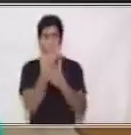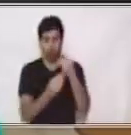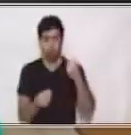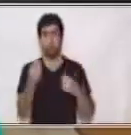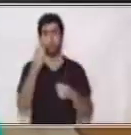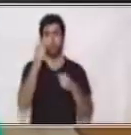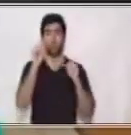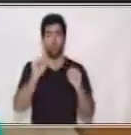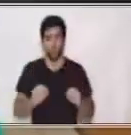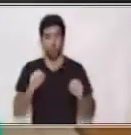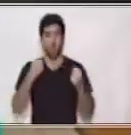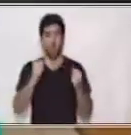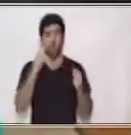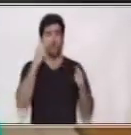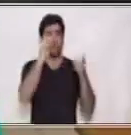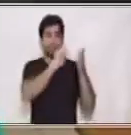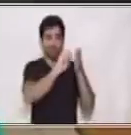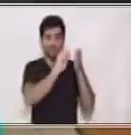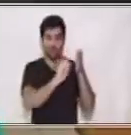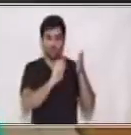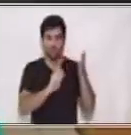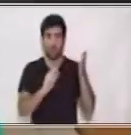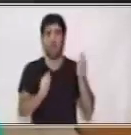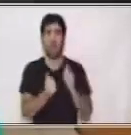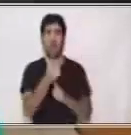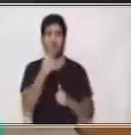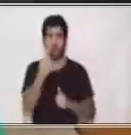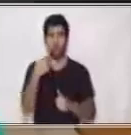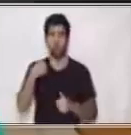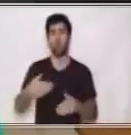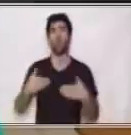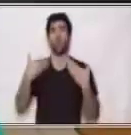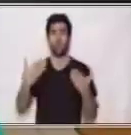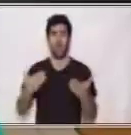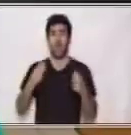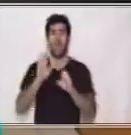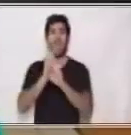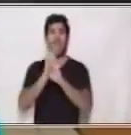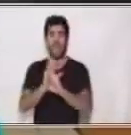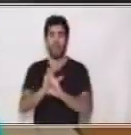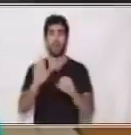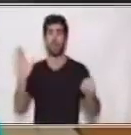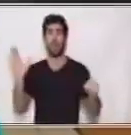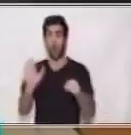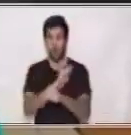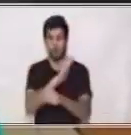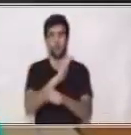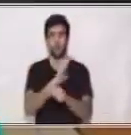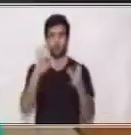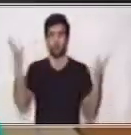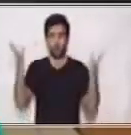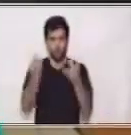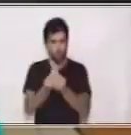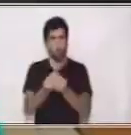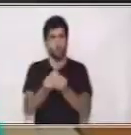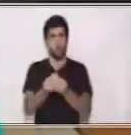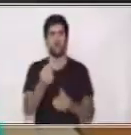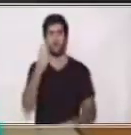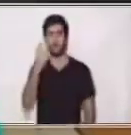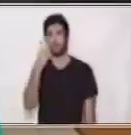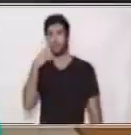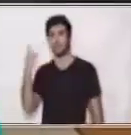con cada uno a través de un ejemplo completo. Muy bien. Entonces